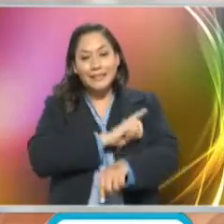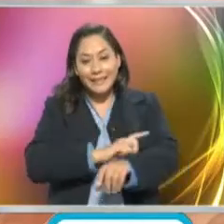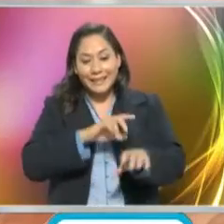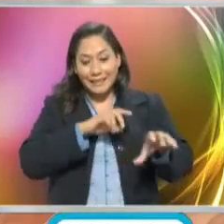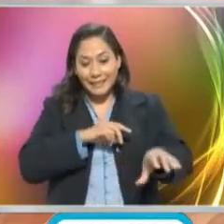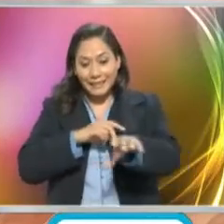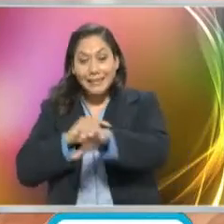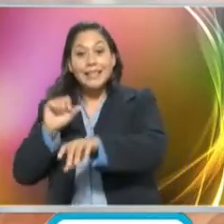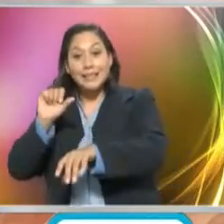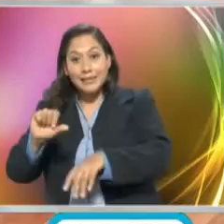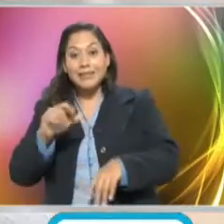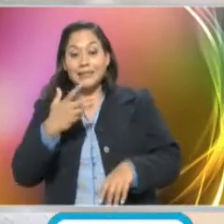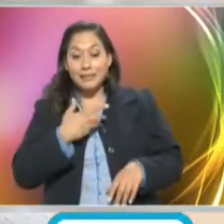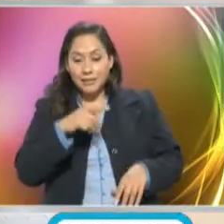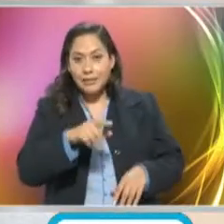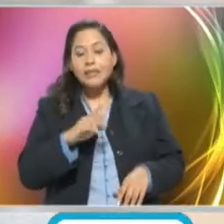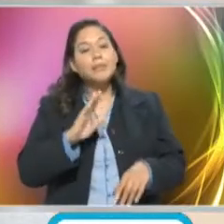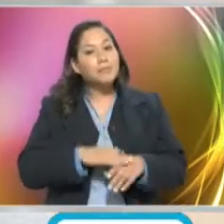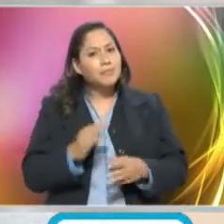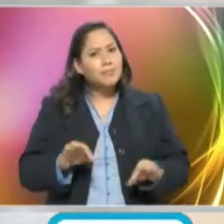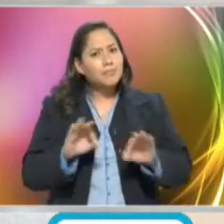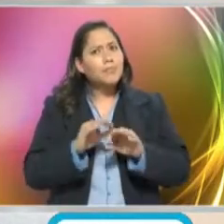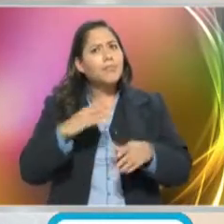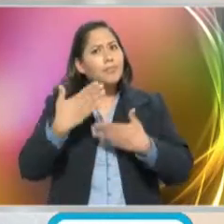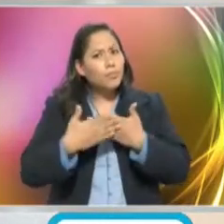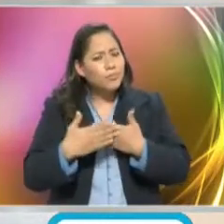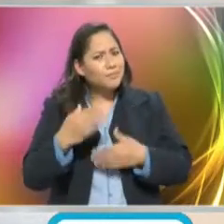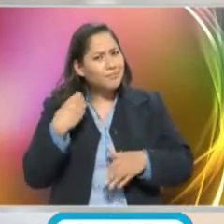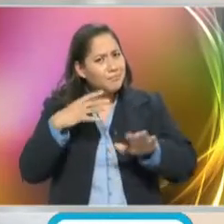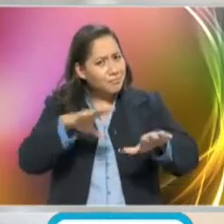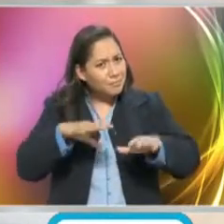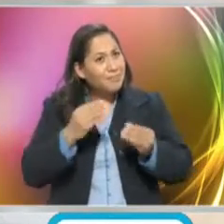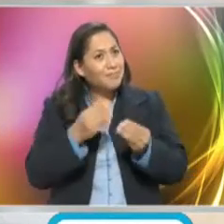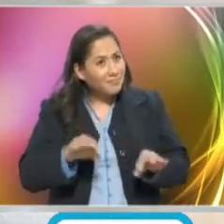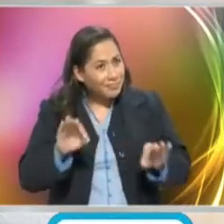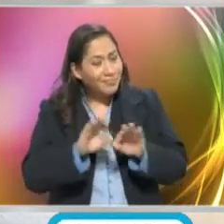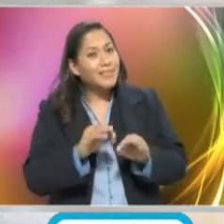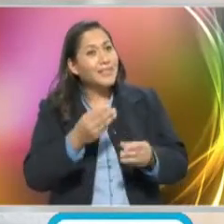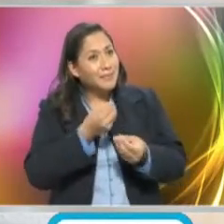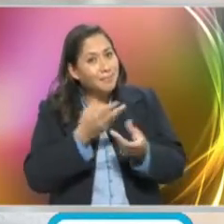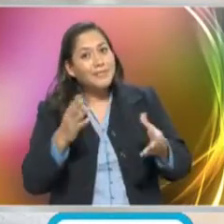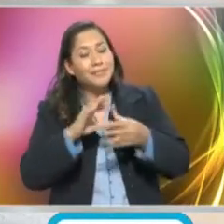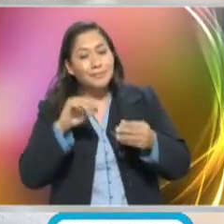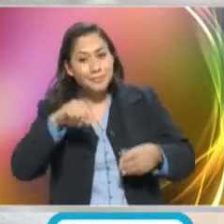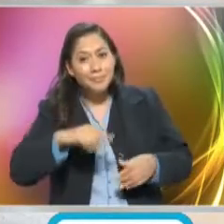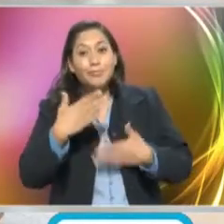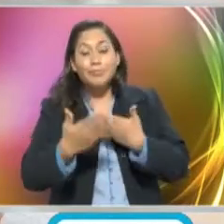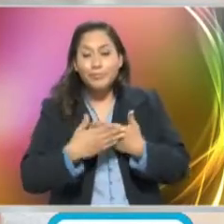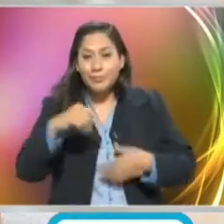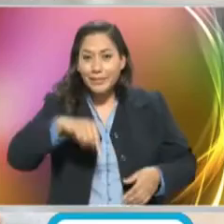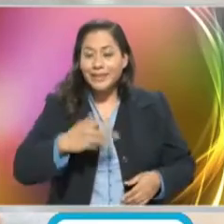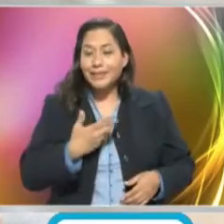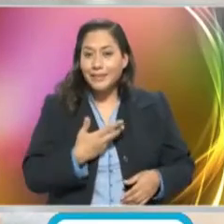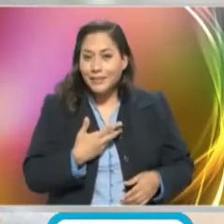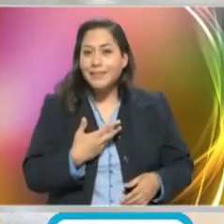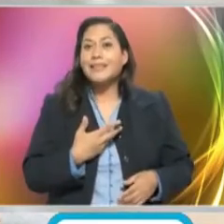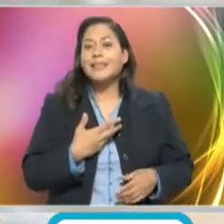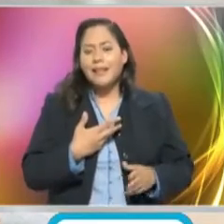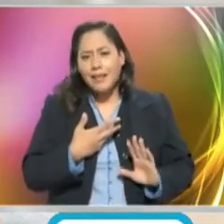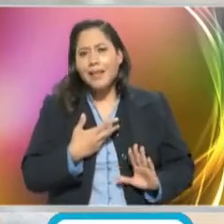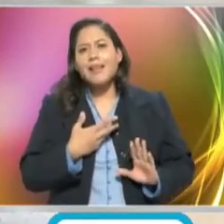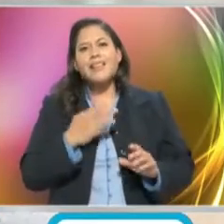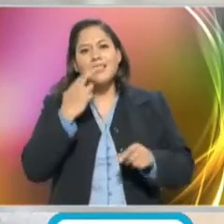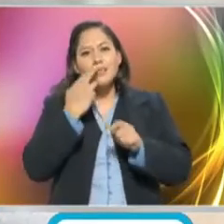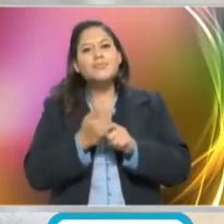lo que hace aún más importante. Tienes unos eventos importantes que nos vas a compartir que ya están próximos a llegar, que pues están